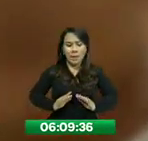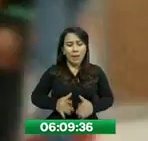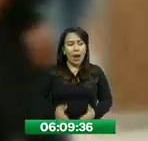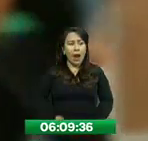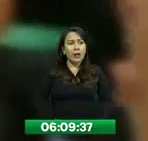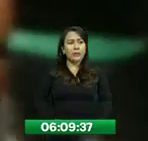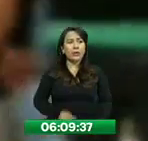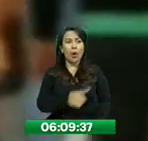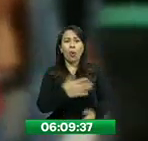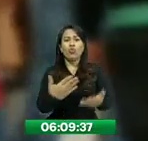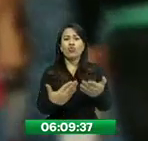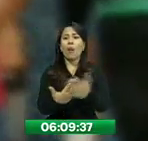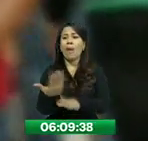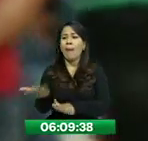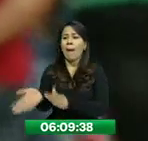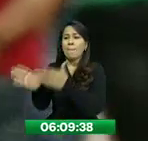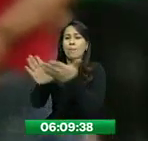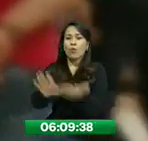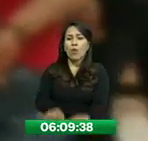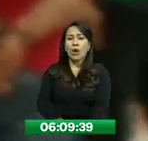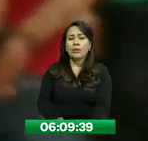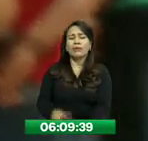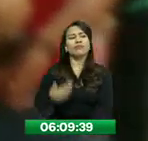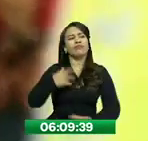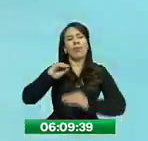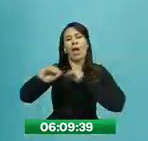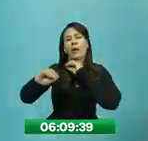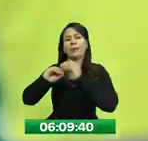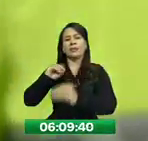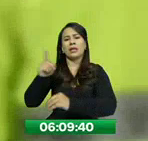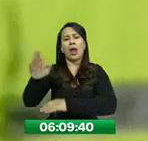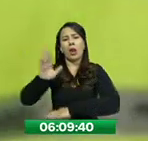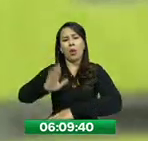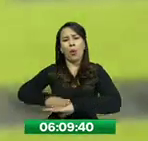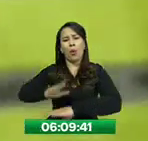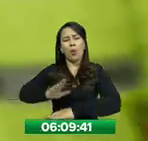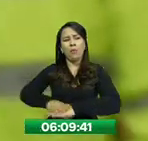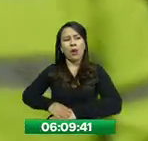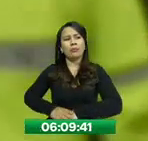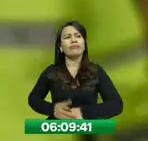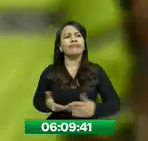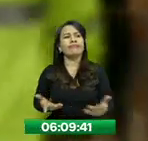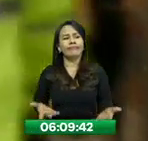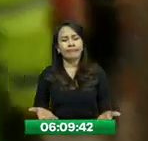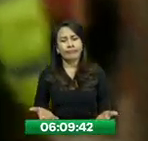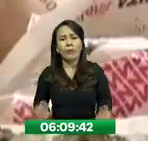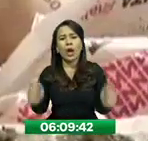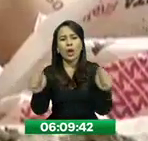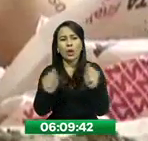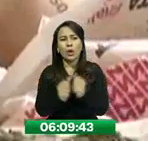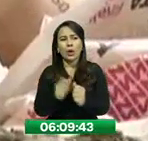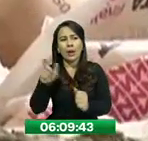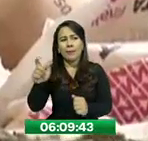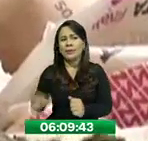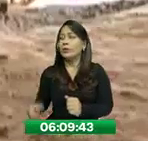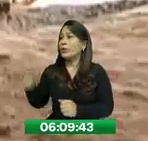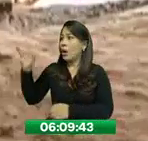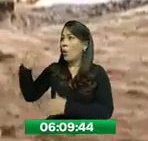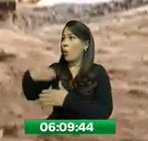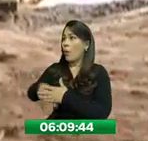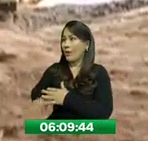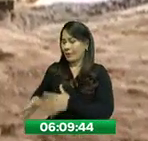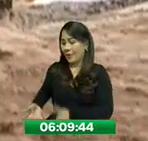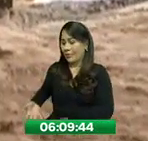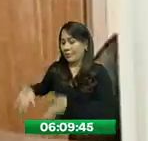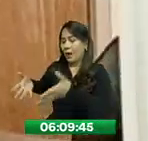esta nueva muerte, los indicios lo señalarían. Por ese motivo fue detenido junto a la persona que tenía guardado el tanque con